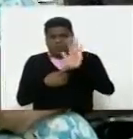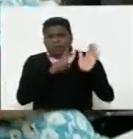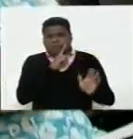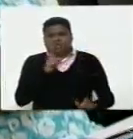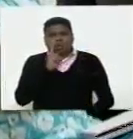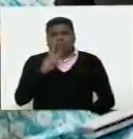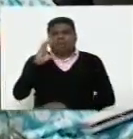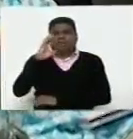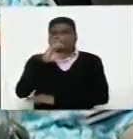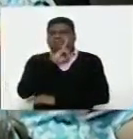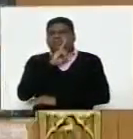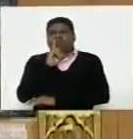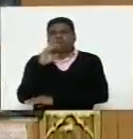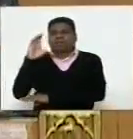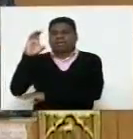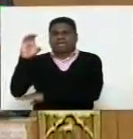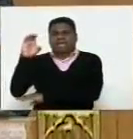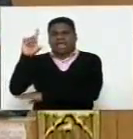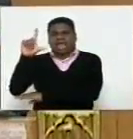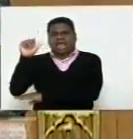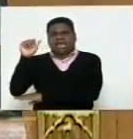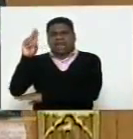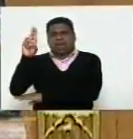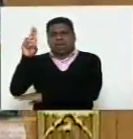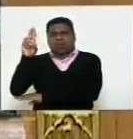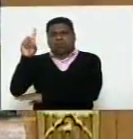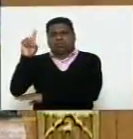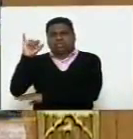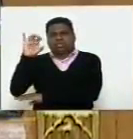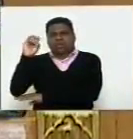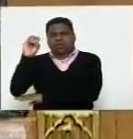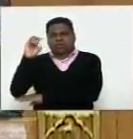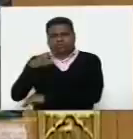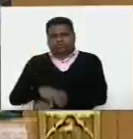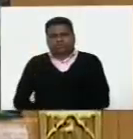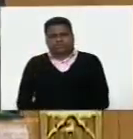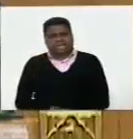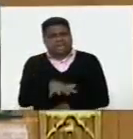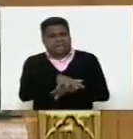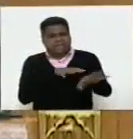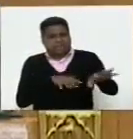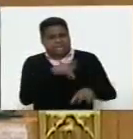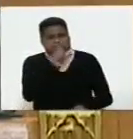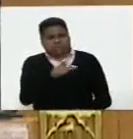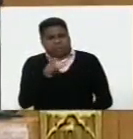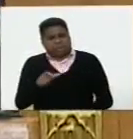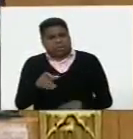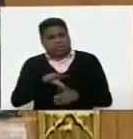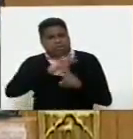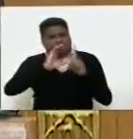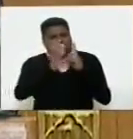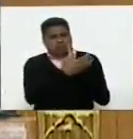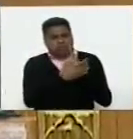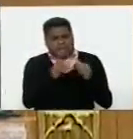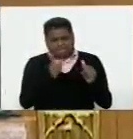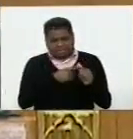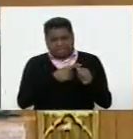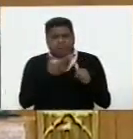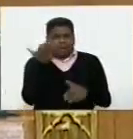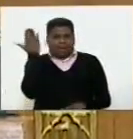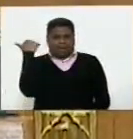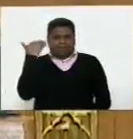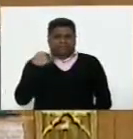Bengoa, él establece que en las mayorías de las culturas originarias se concibe